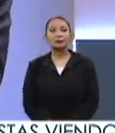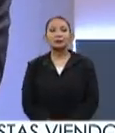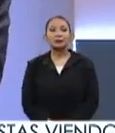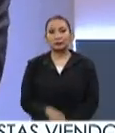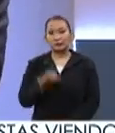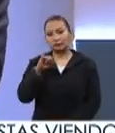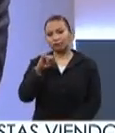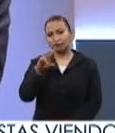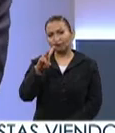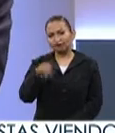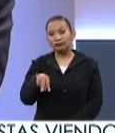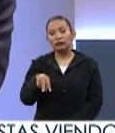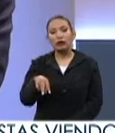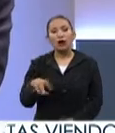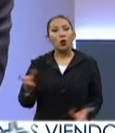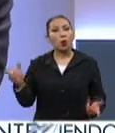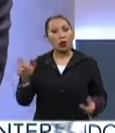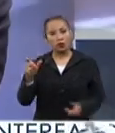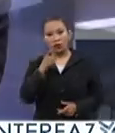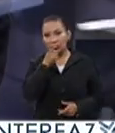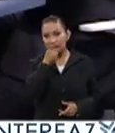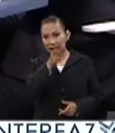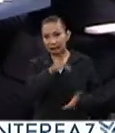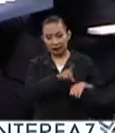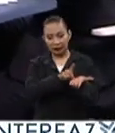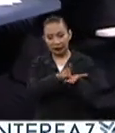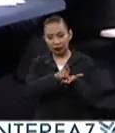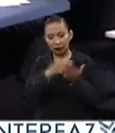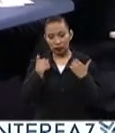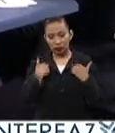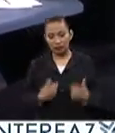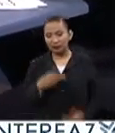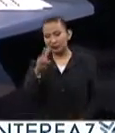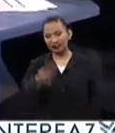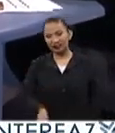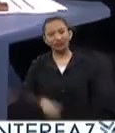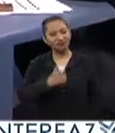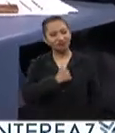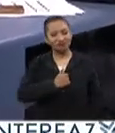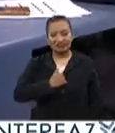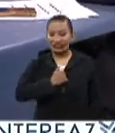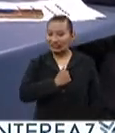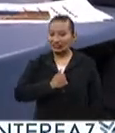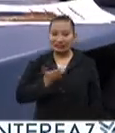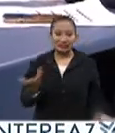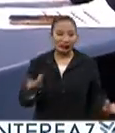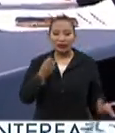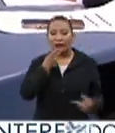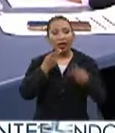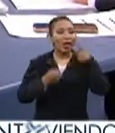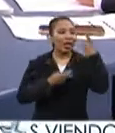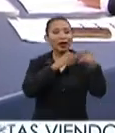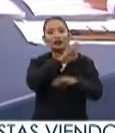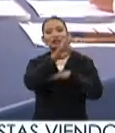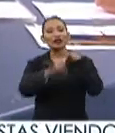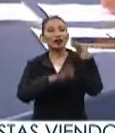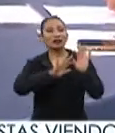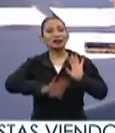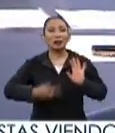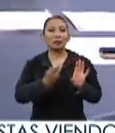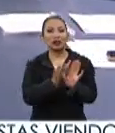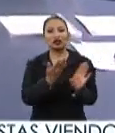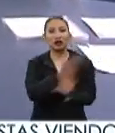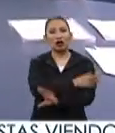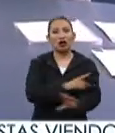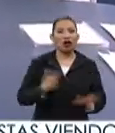Sí, efectivamente, Omar, cuando se habla de derechos humanos, desafortunadamente, hacemos mención a todo aquello que ya sucedió,